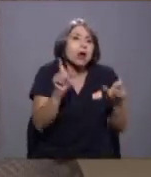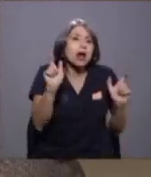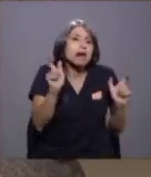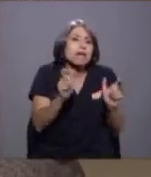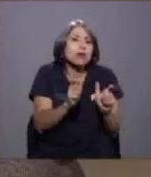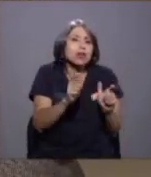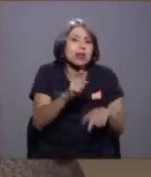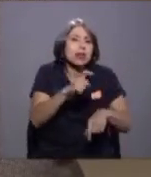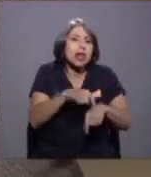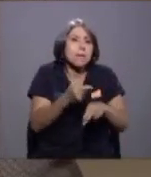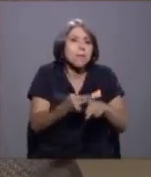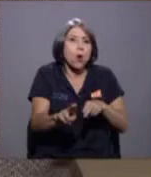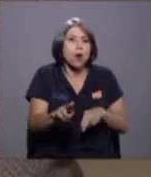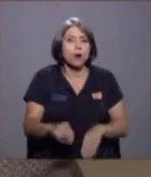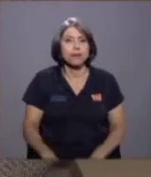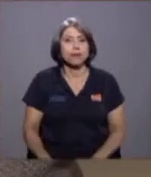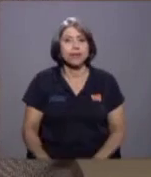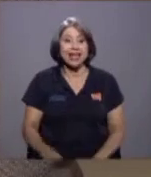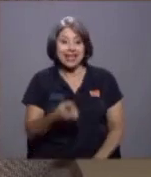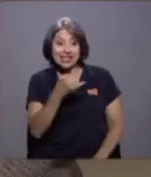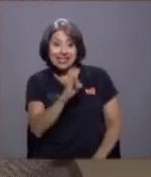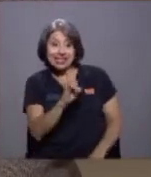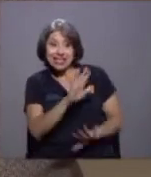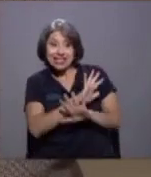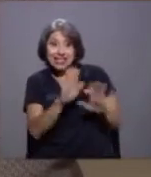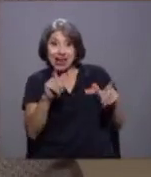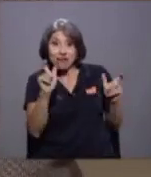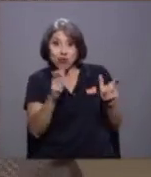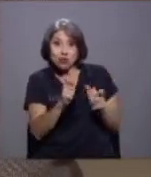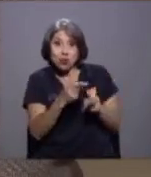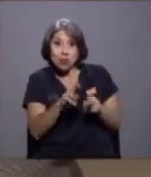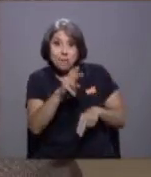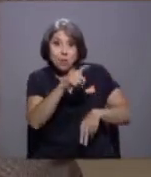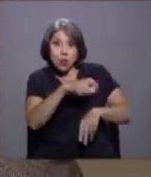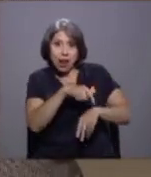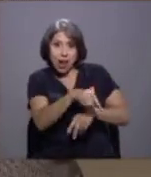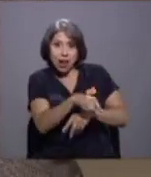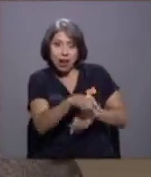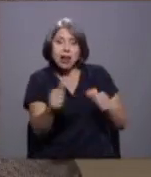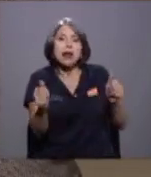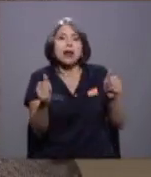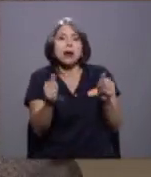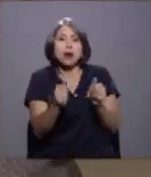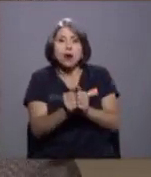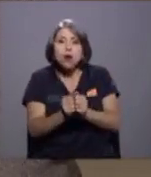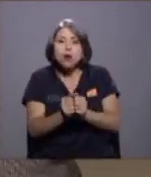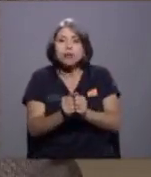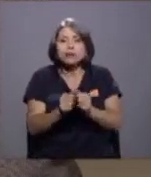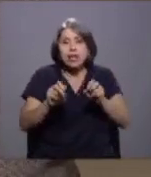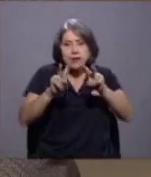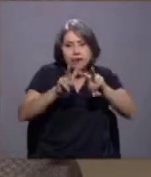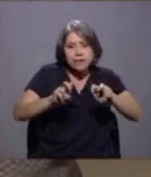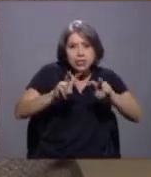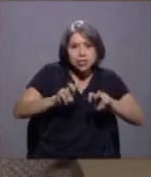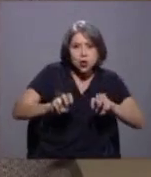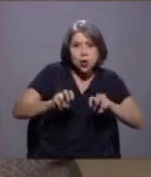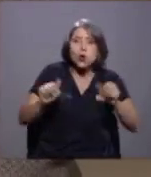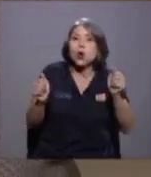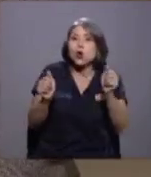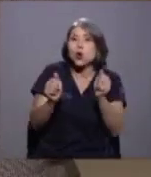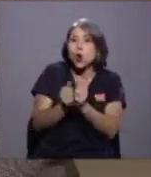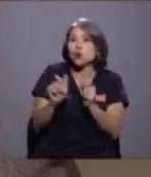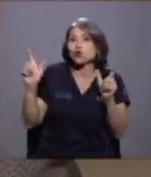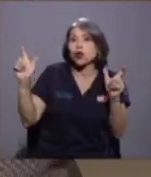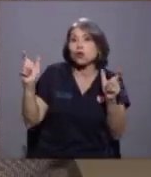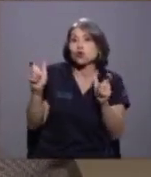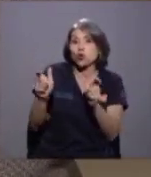Entonces, si la reducción temporal se hace acompañar de una revisión y reducción significativa de los